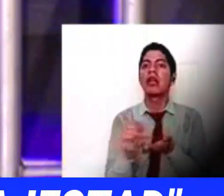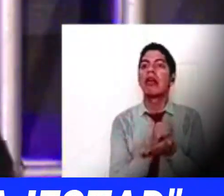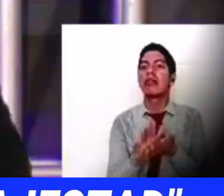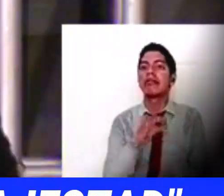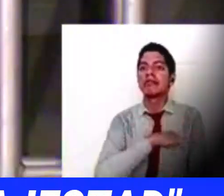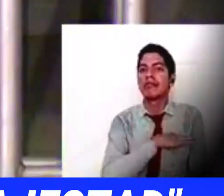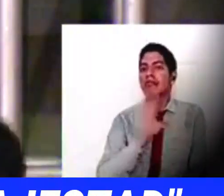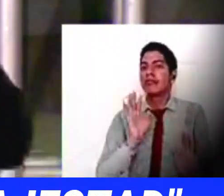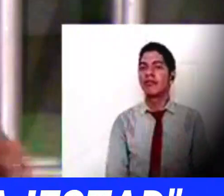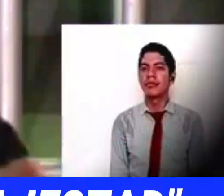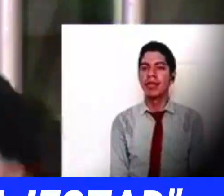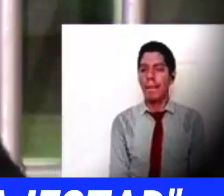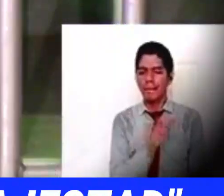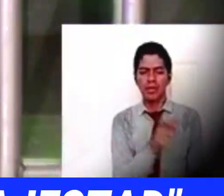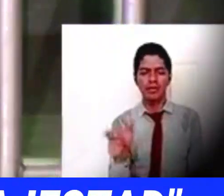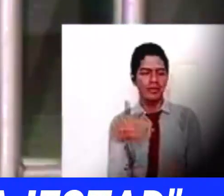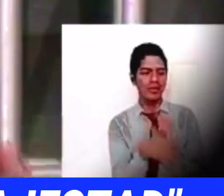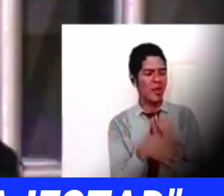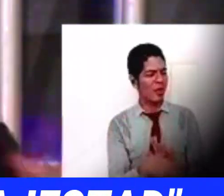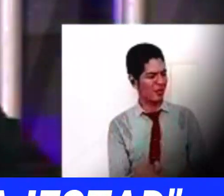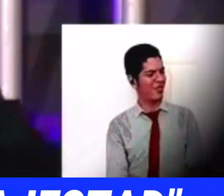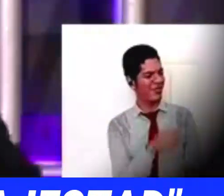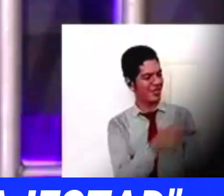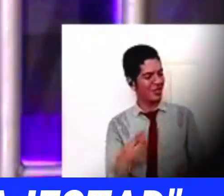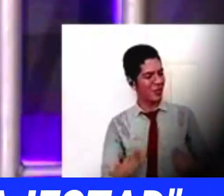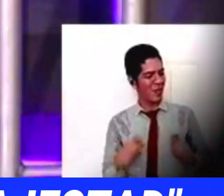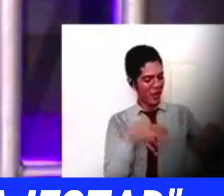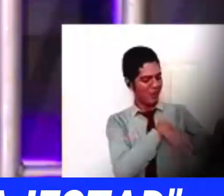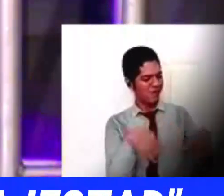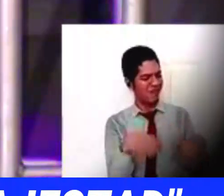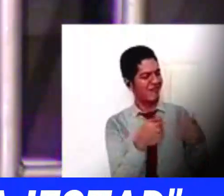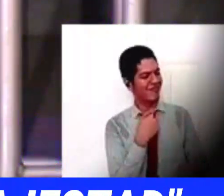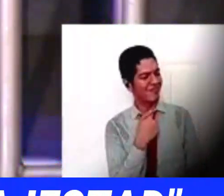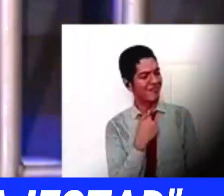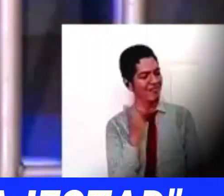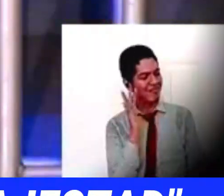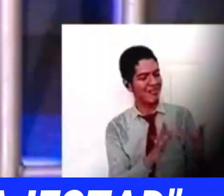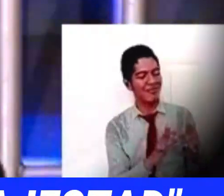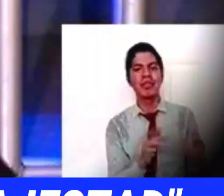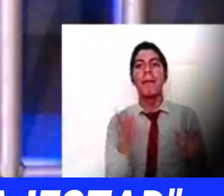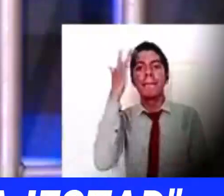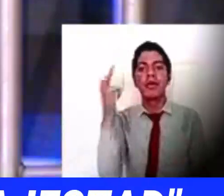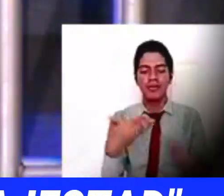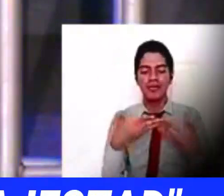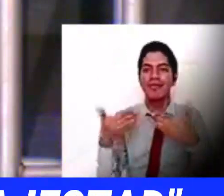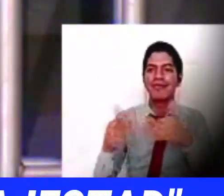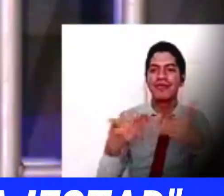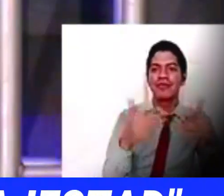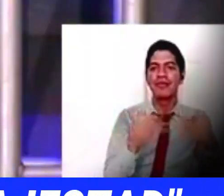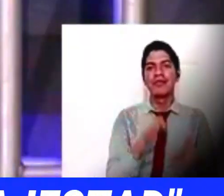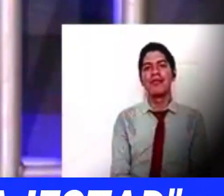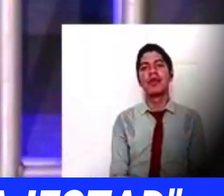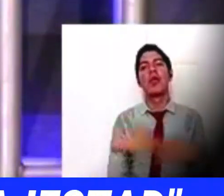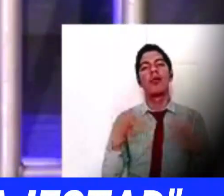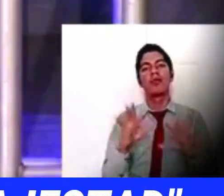que tú haces, me agrada cómo tú vives. Se nos han abierto puertas, los privilegios, la corona ha sido especial, mis hermanos.